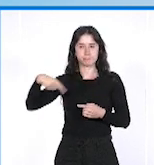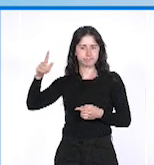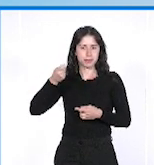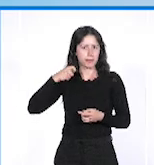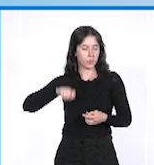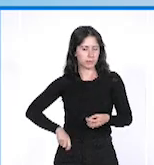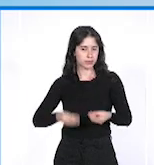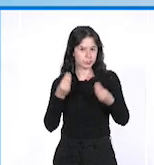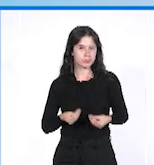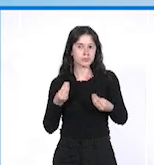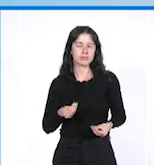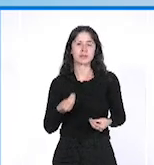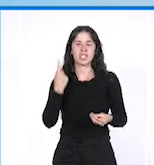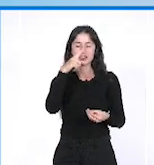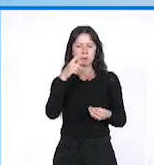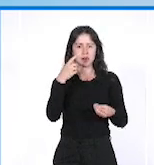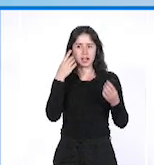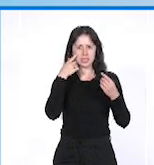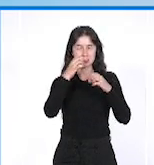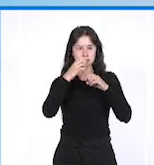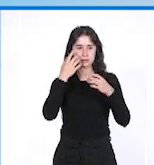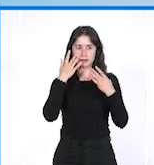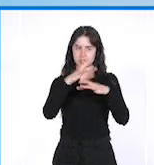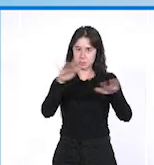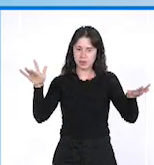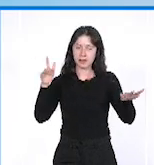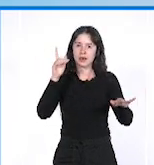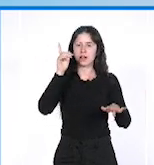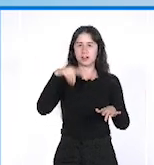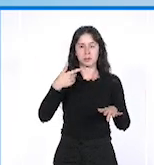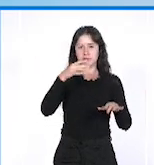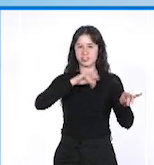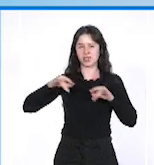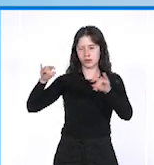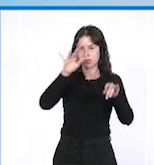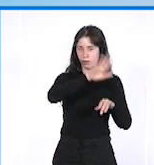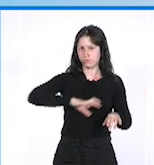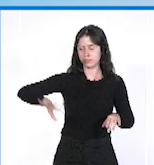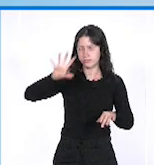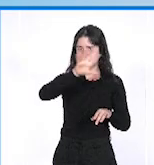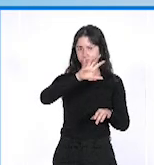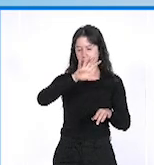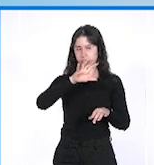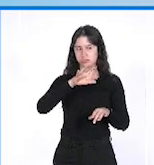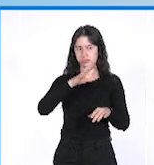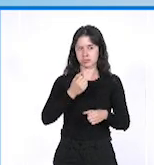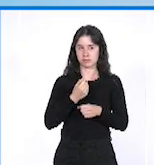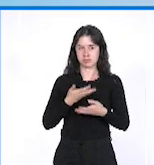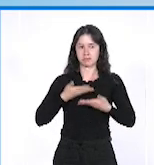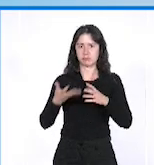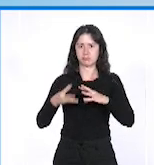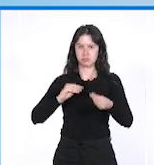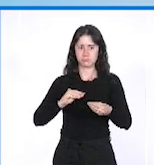han sabido adaptarse y flexibilizarse a las situaciones de cada uno de los territorios eh tenemos cuatro personas ya son primo